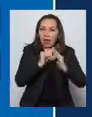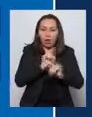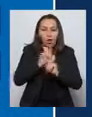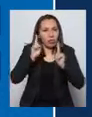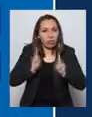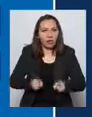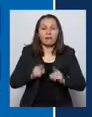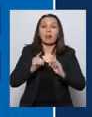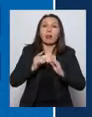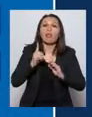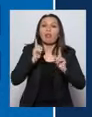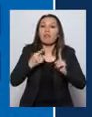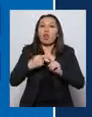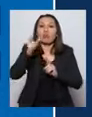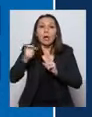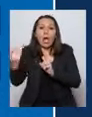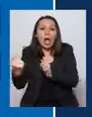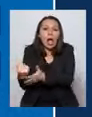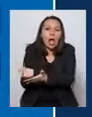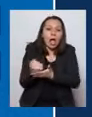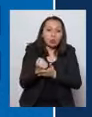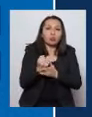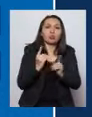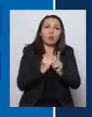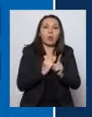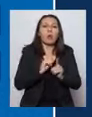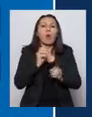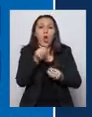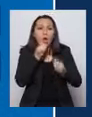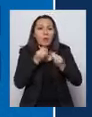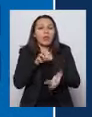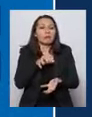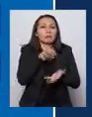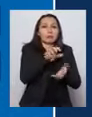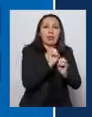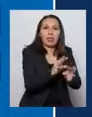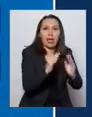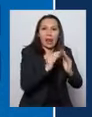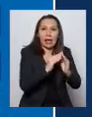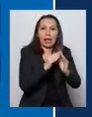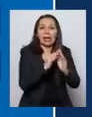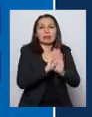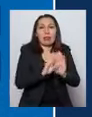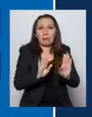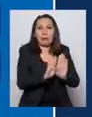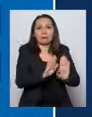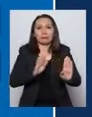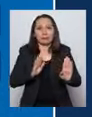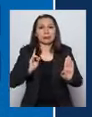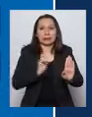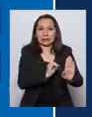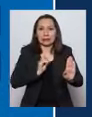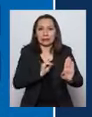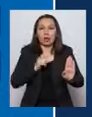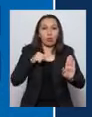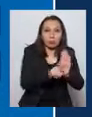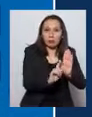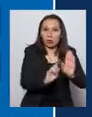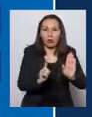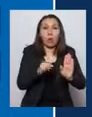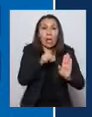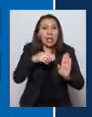domicilios tienen que ser asistidas yéndose a la dejar los alimentos es muy importante porque está allí en la